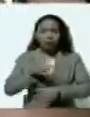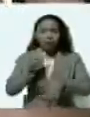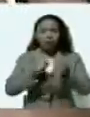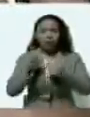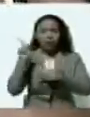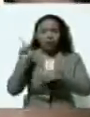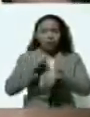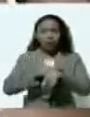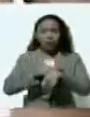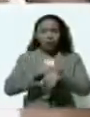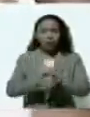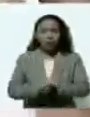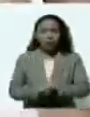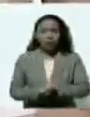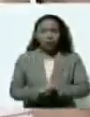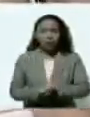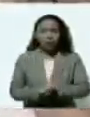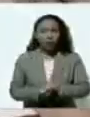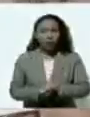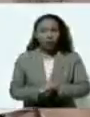momento.